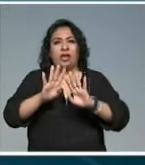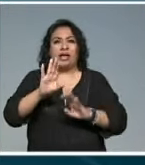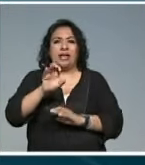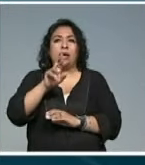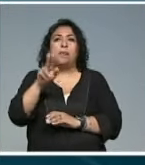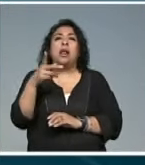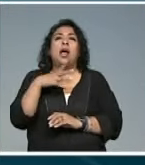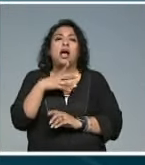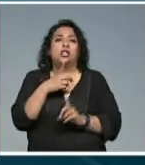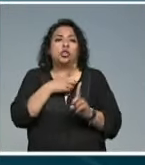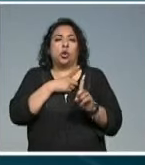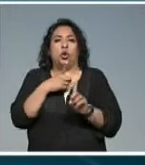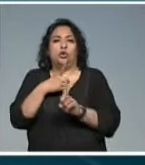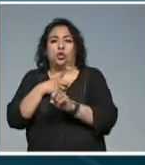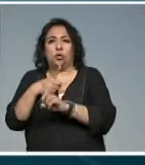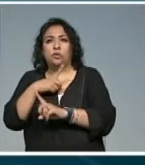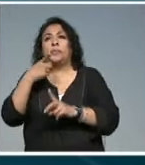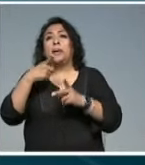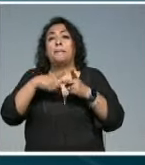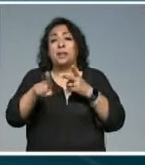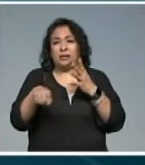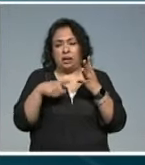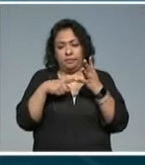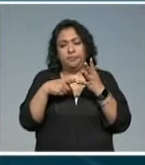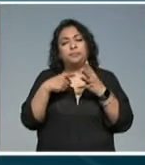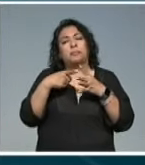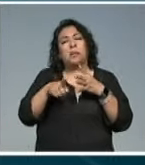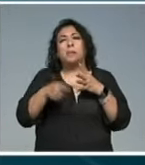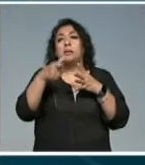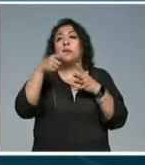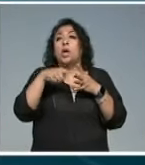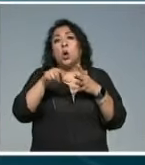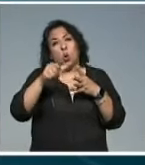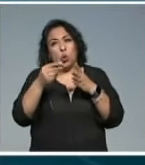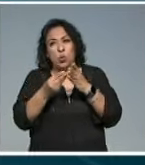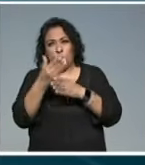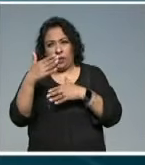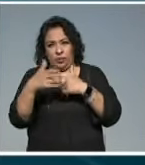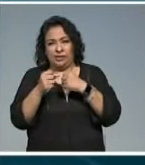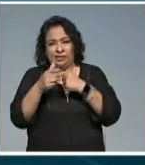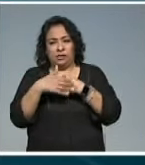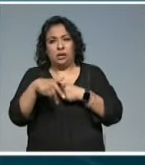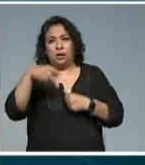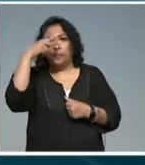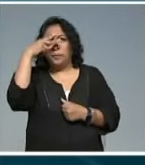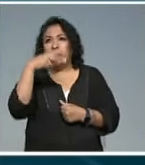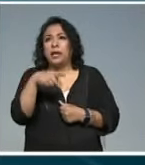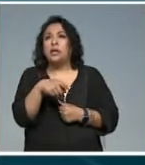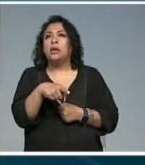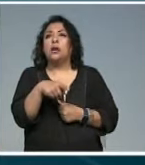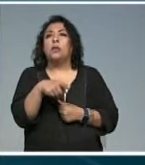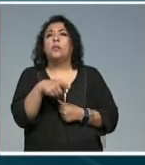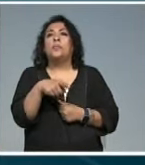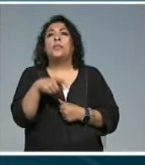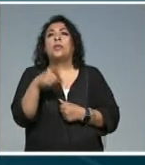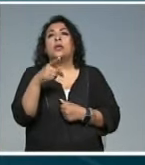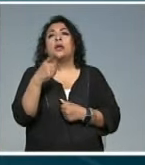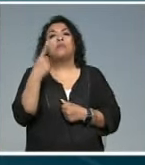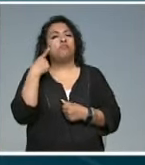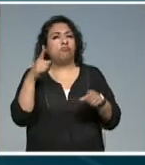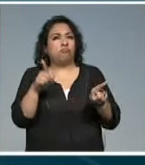tocando estos pequeños solos. Y para iniciar el programa hacemos, me parece que será también otro estreno en México, de la obra,